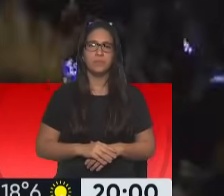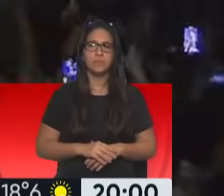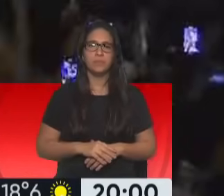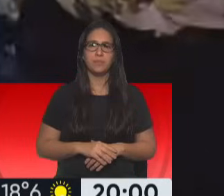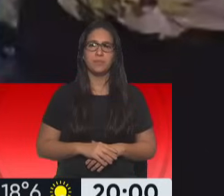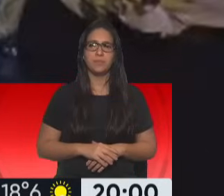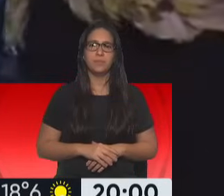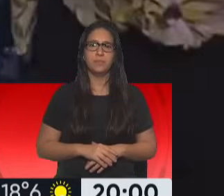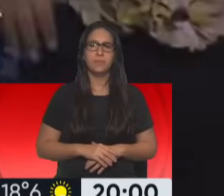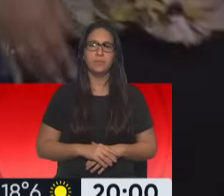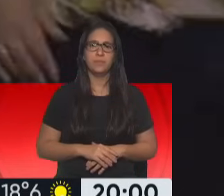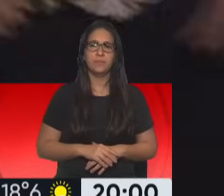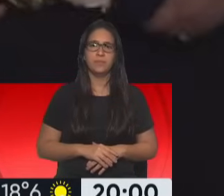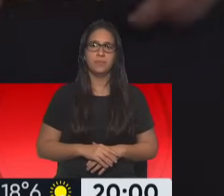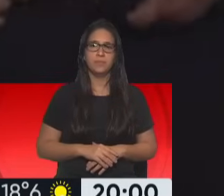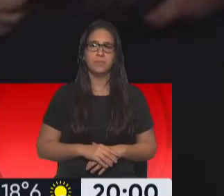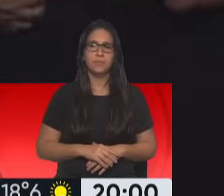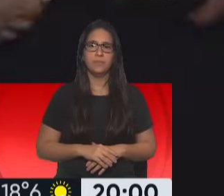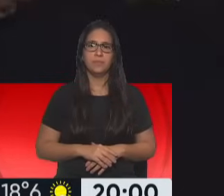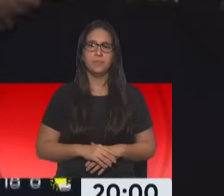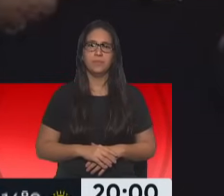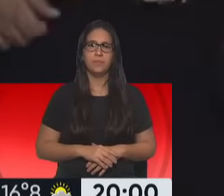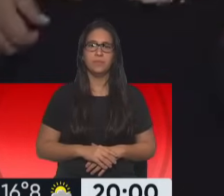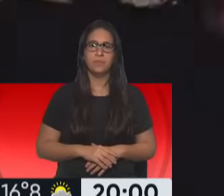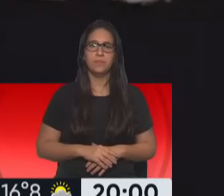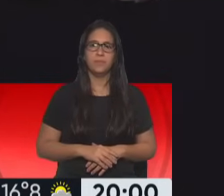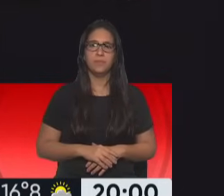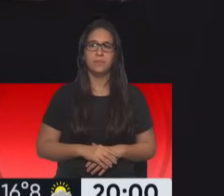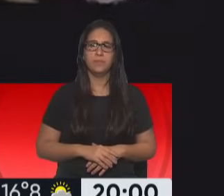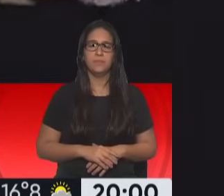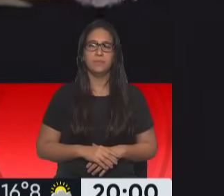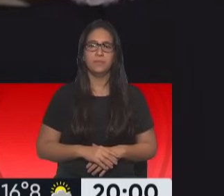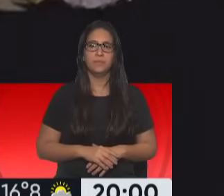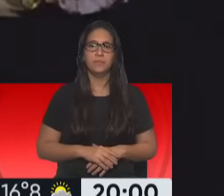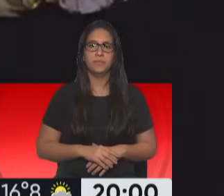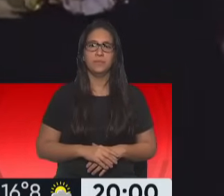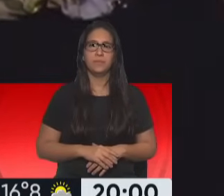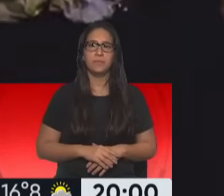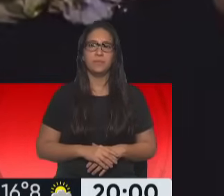que trajo el león. ¡Saquen al pingüino del cajón!